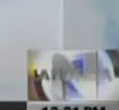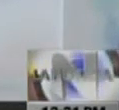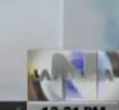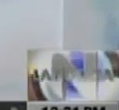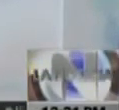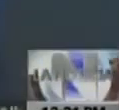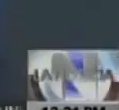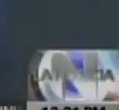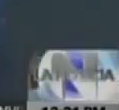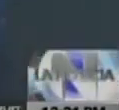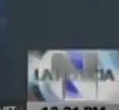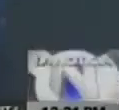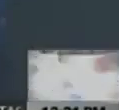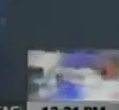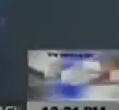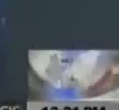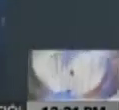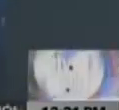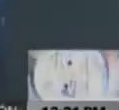¡Gracias!